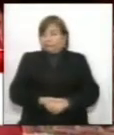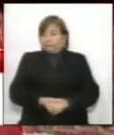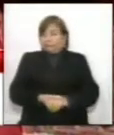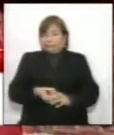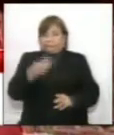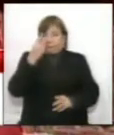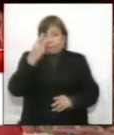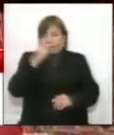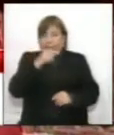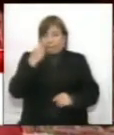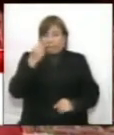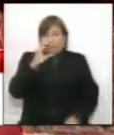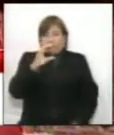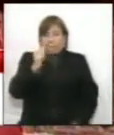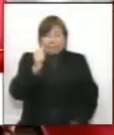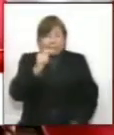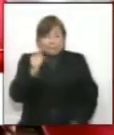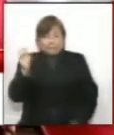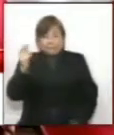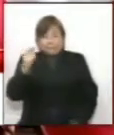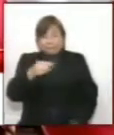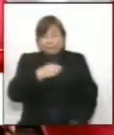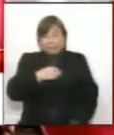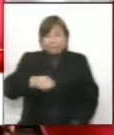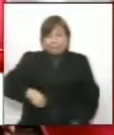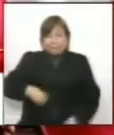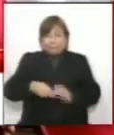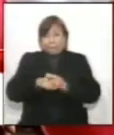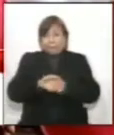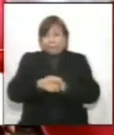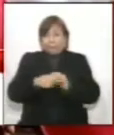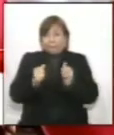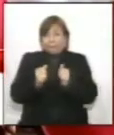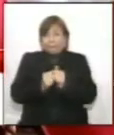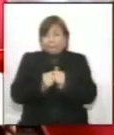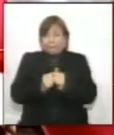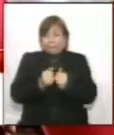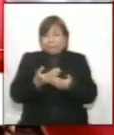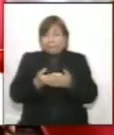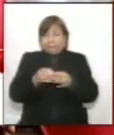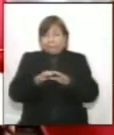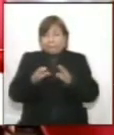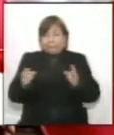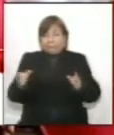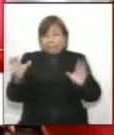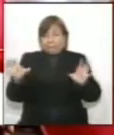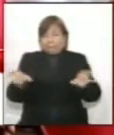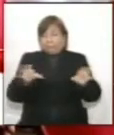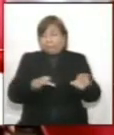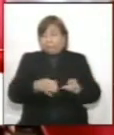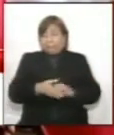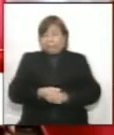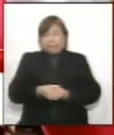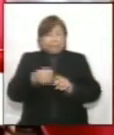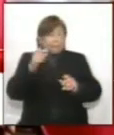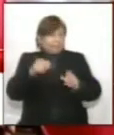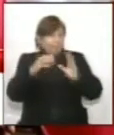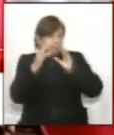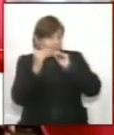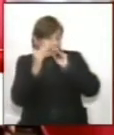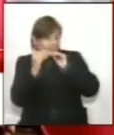veces. Cuando vino con el ministro de Energía y Minas, yo estuve conjuntamente con la mesa directiva y ahí